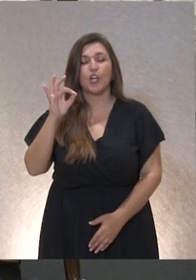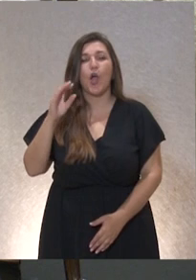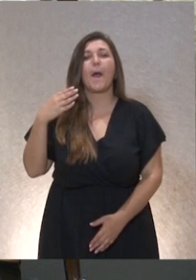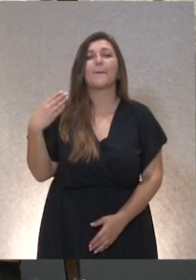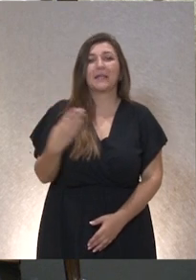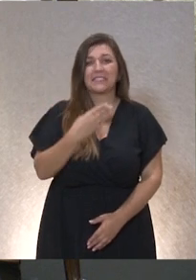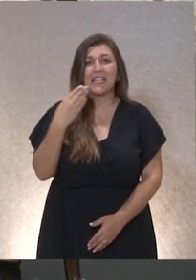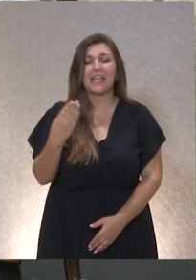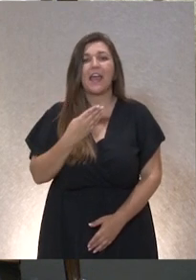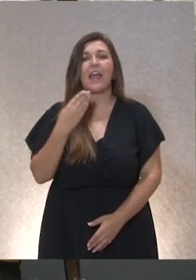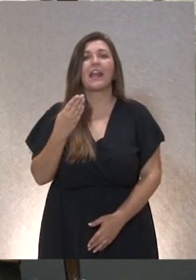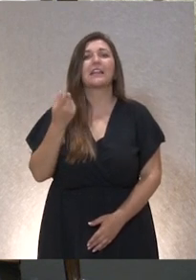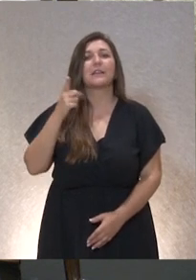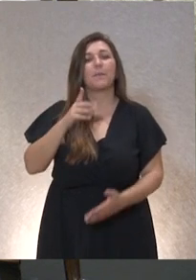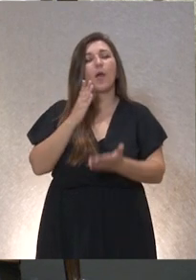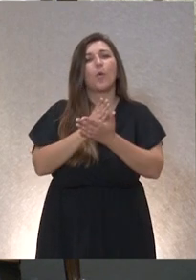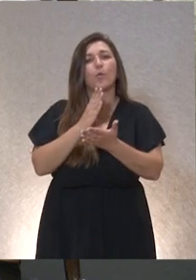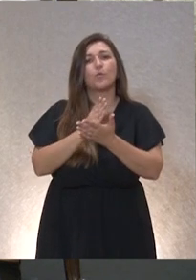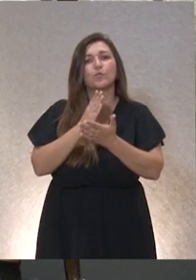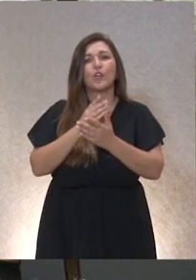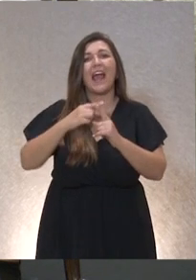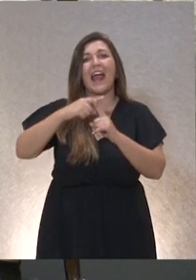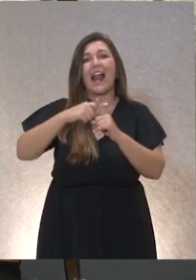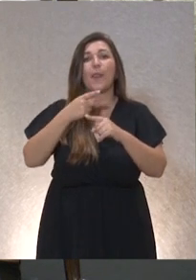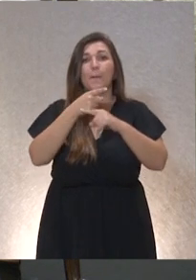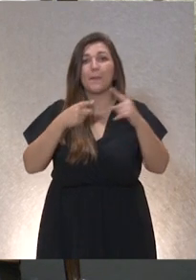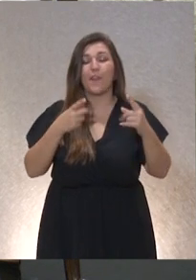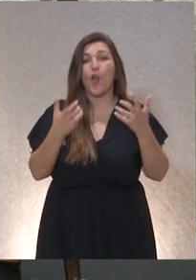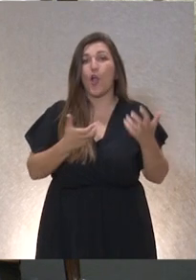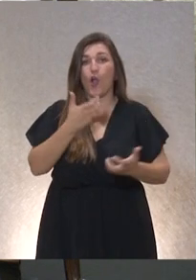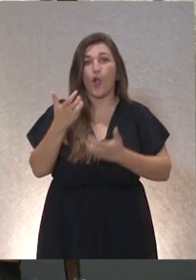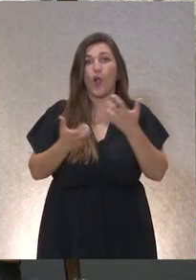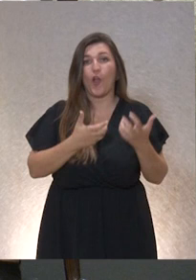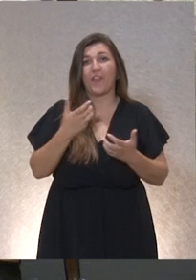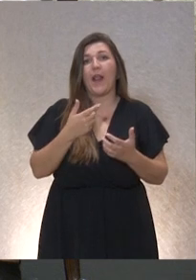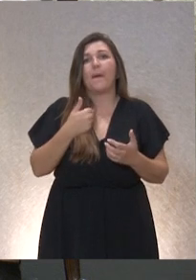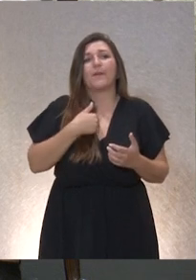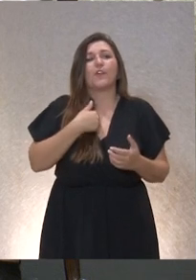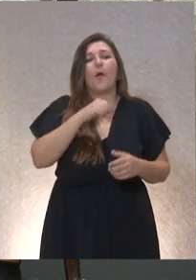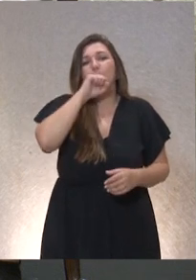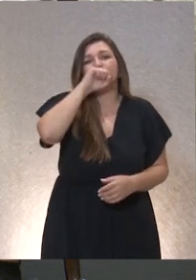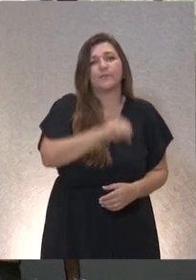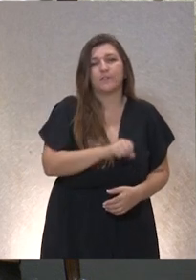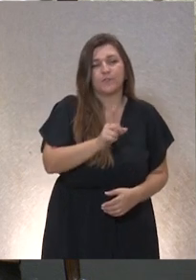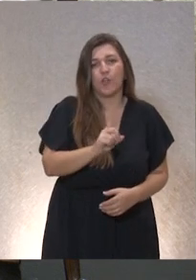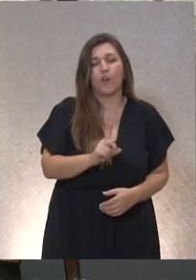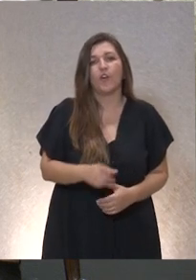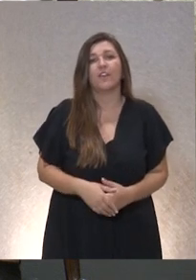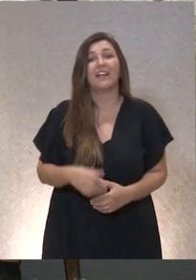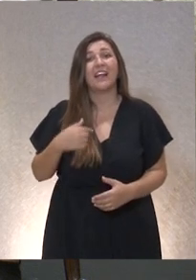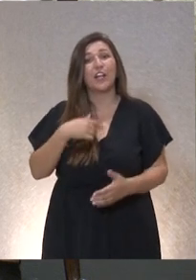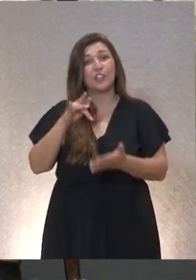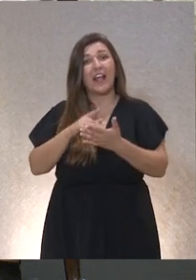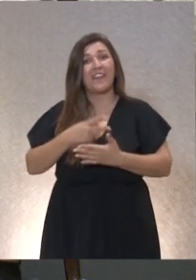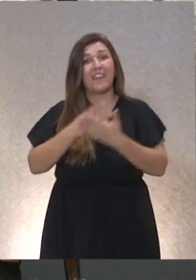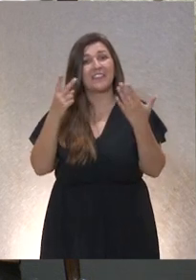bachiller cursé también un grado medio de cocina aunque no fue de mi vocación a mis 17